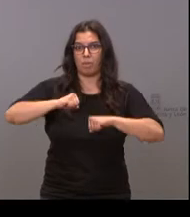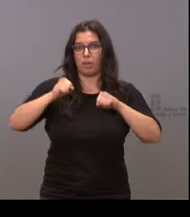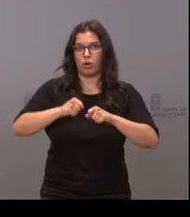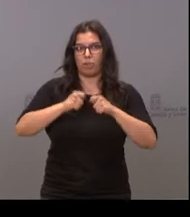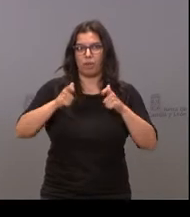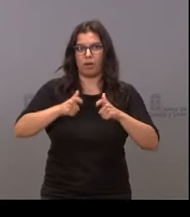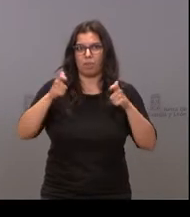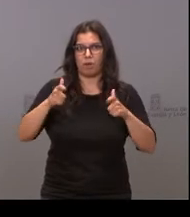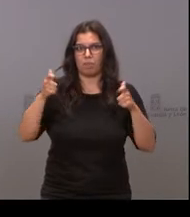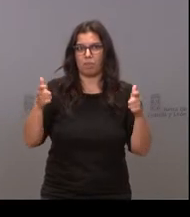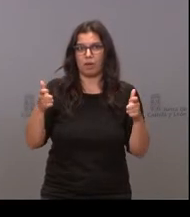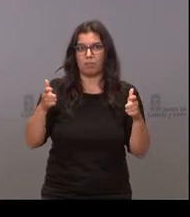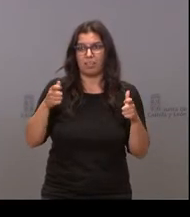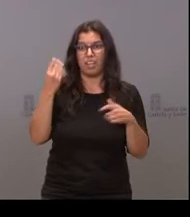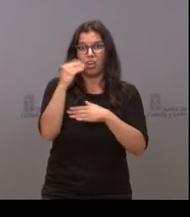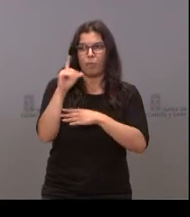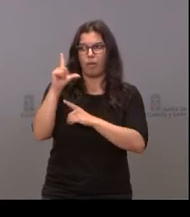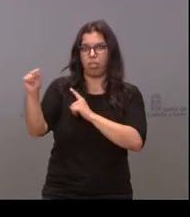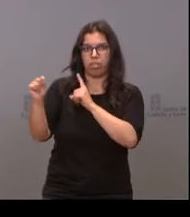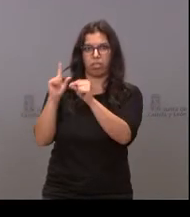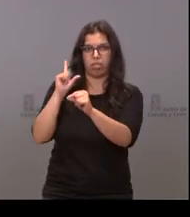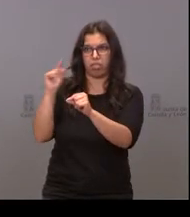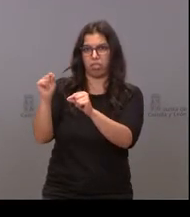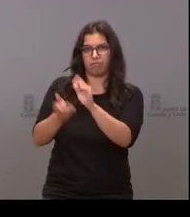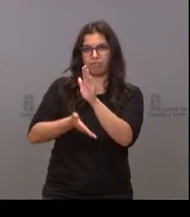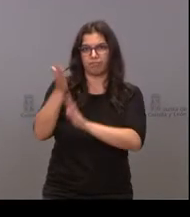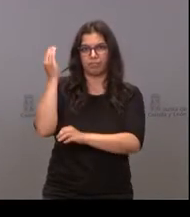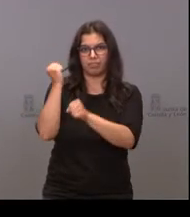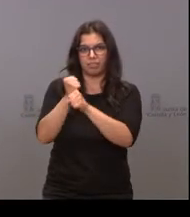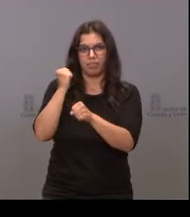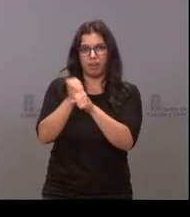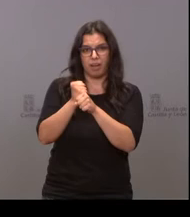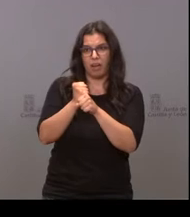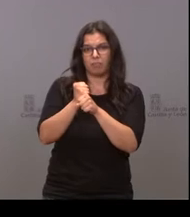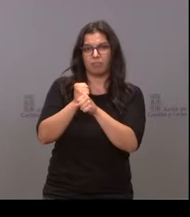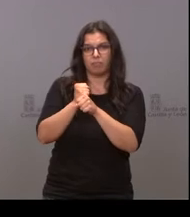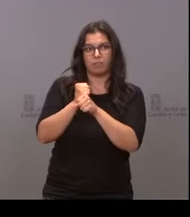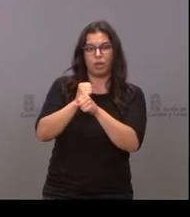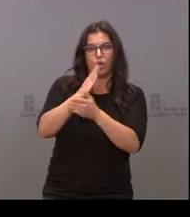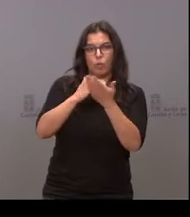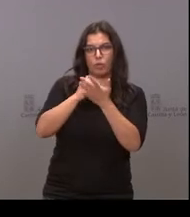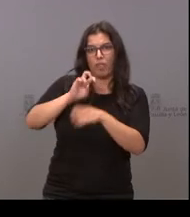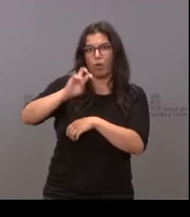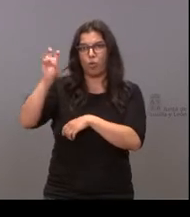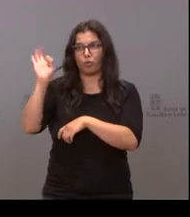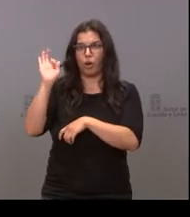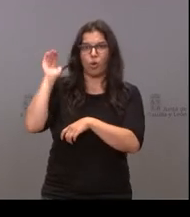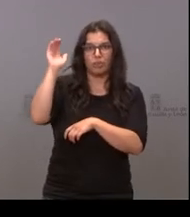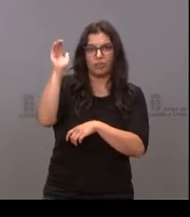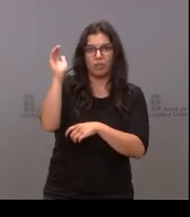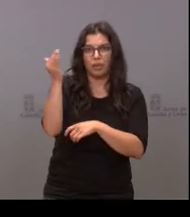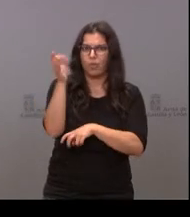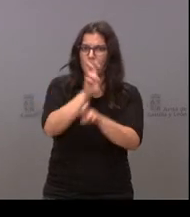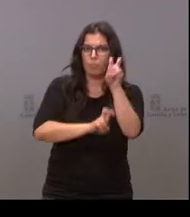y el estado de los jóvenes para trabajar en nuestras regiones o en otros países debemos buscar soluciones